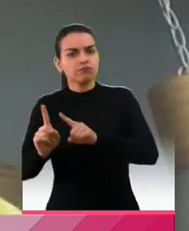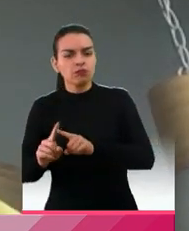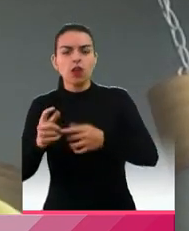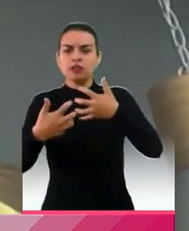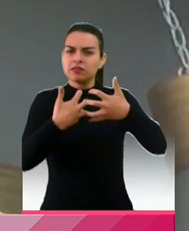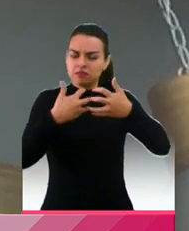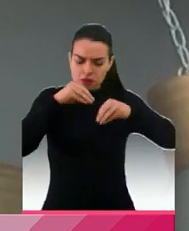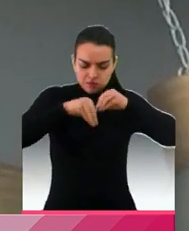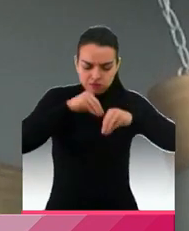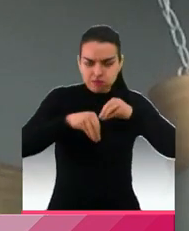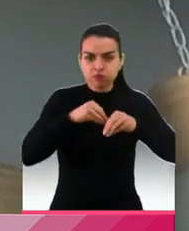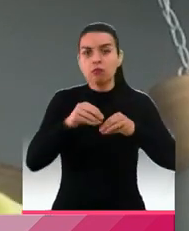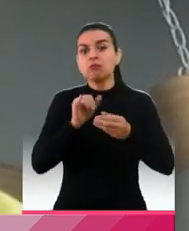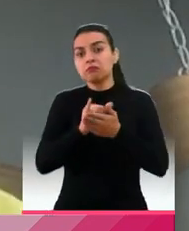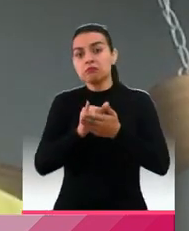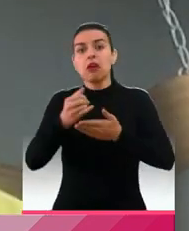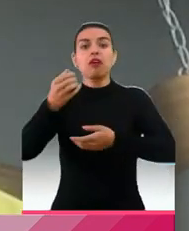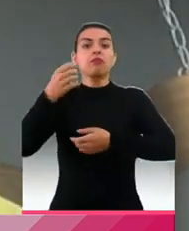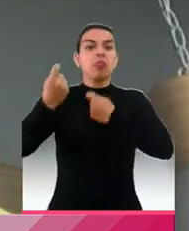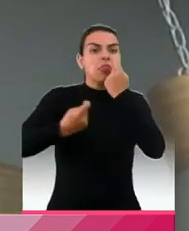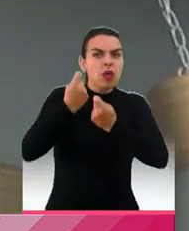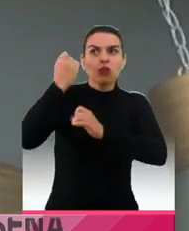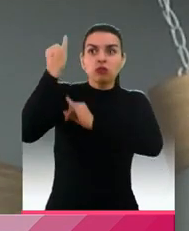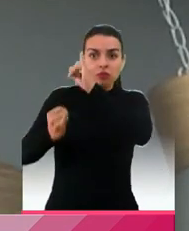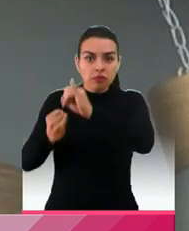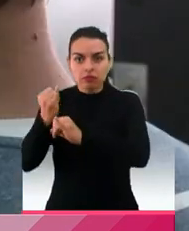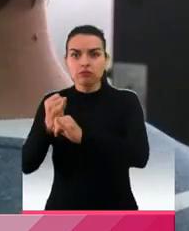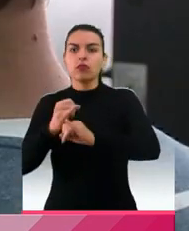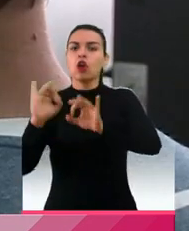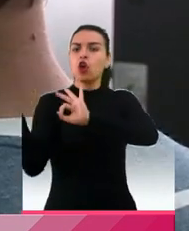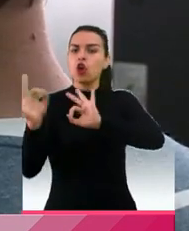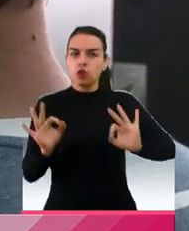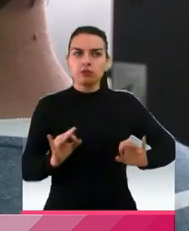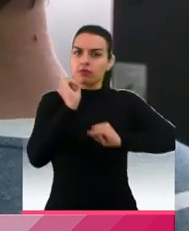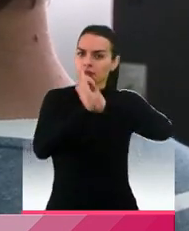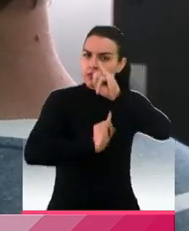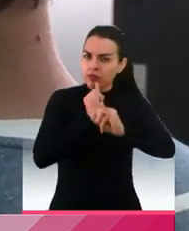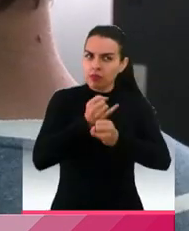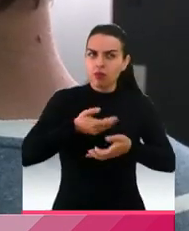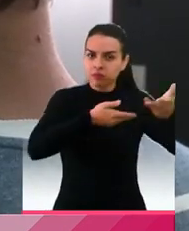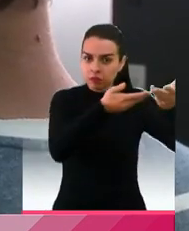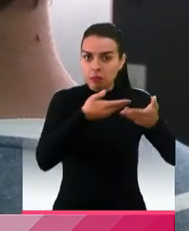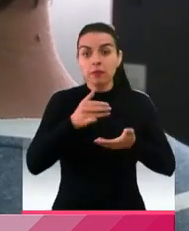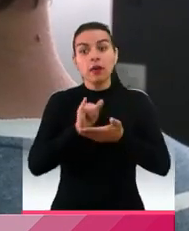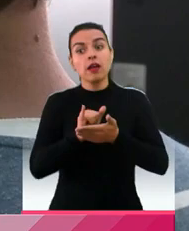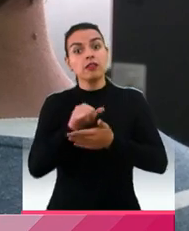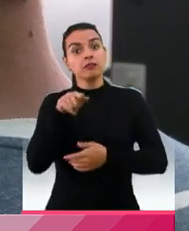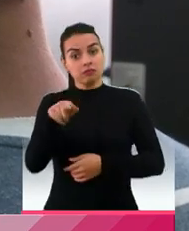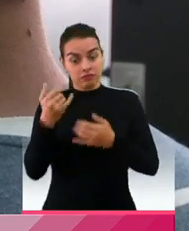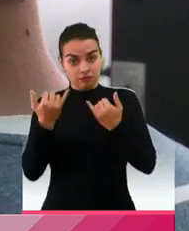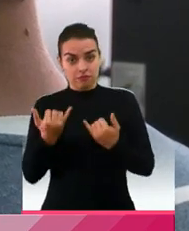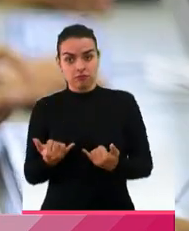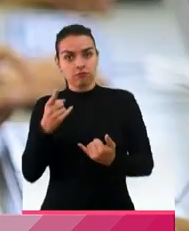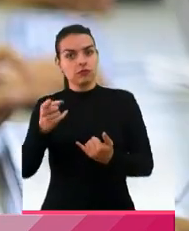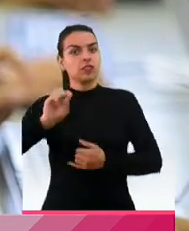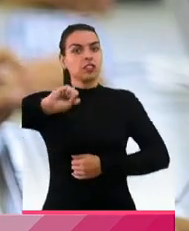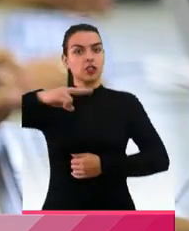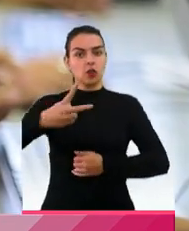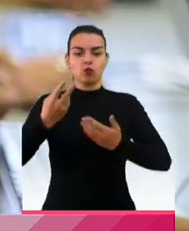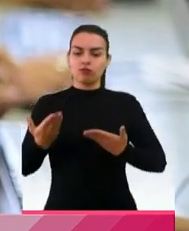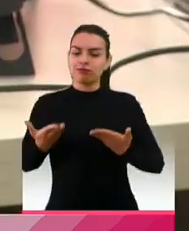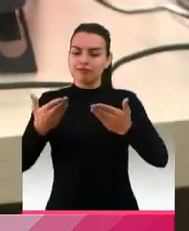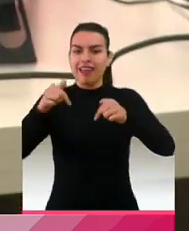negociación internacional distribución logística internacional esta es la segunda oferta de formación titulada virtual del año